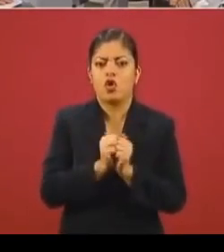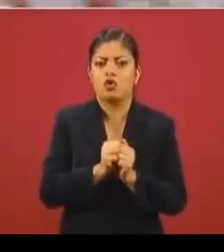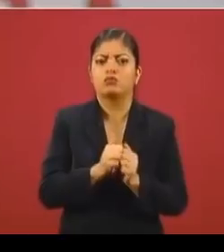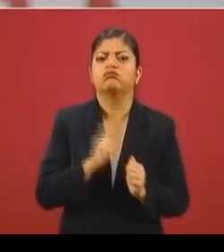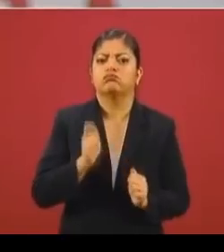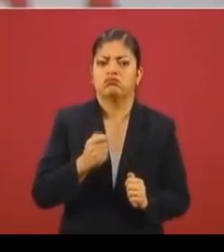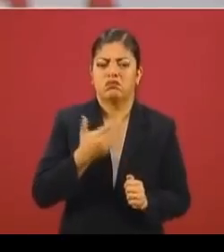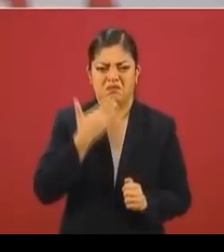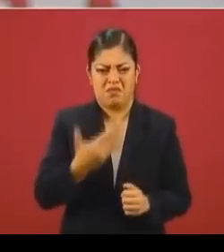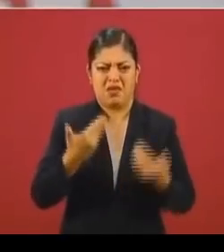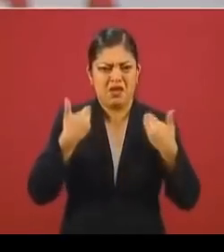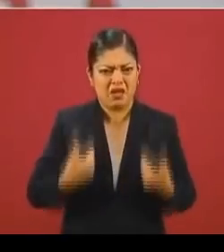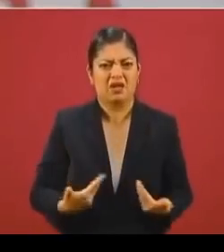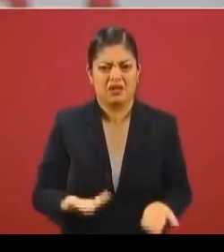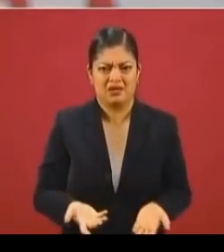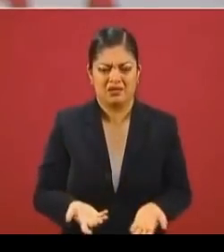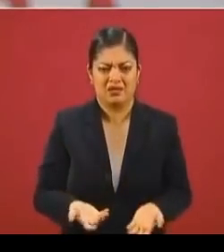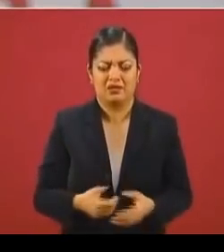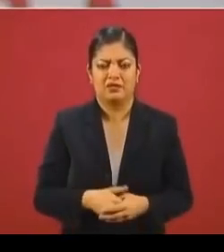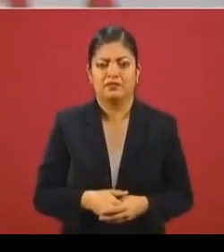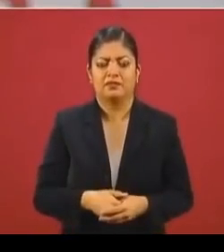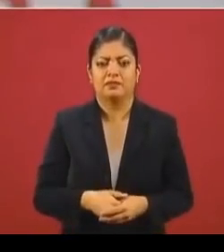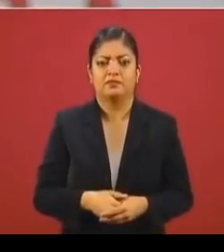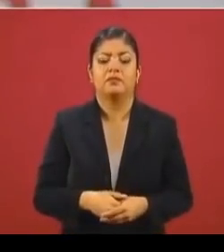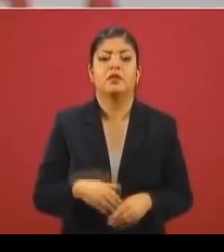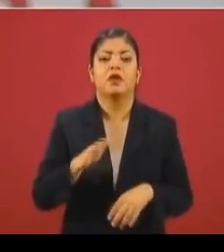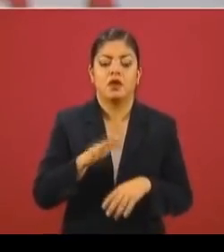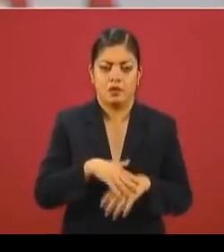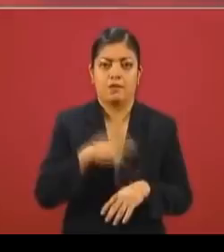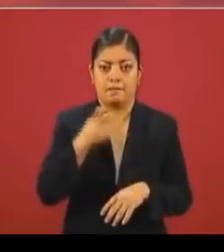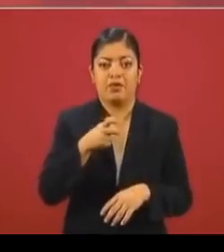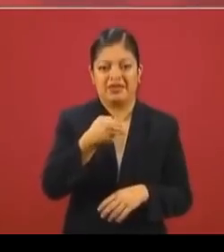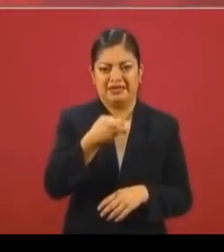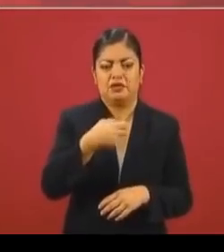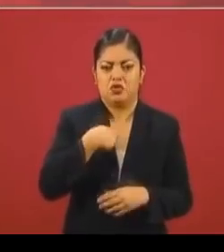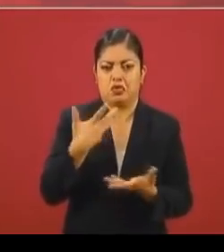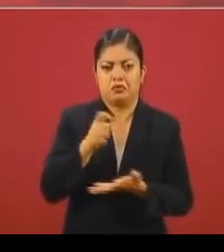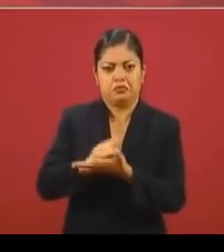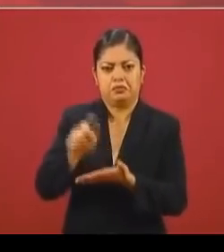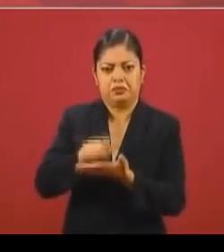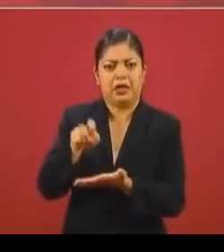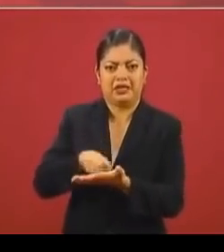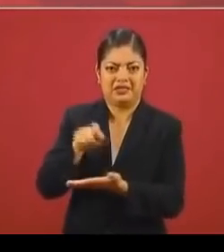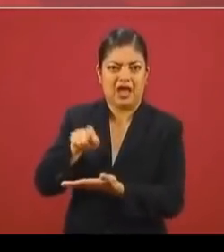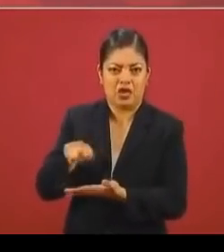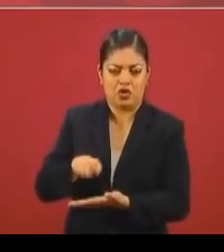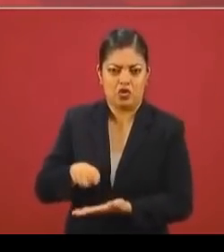que plantea el ensayo, y no es solo pensando en México, es pensando